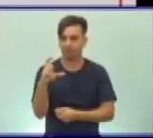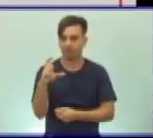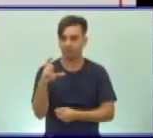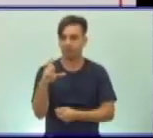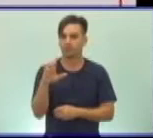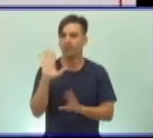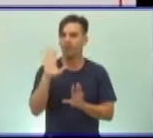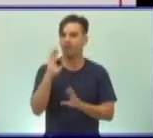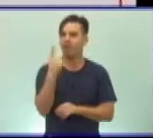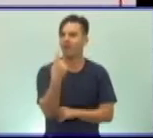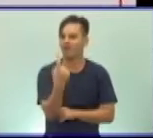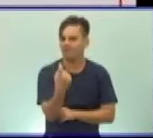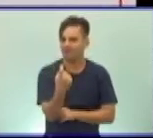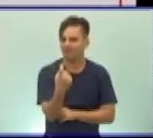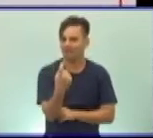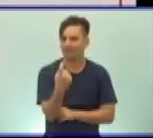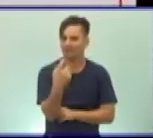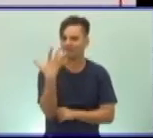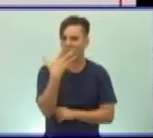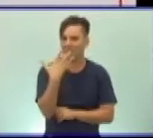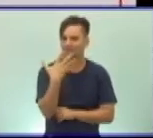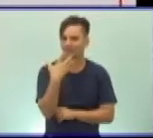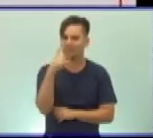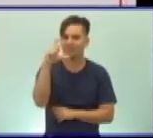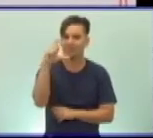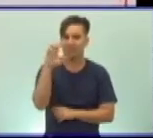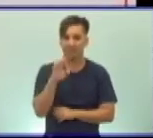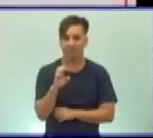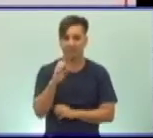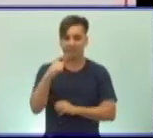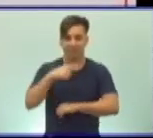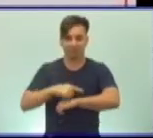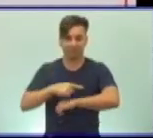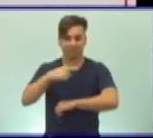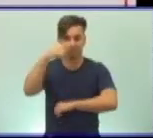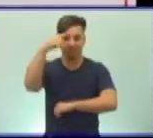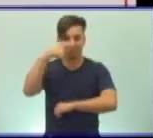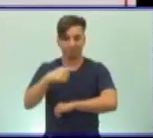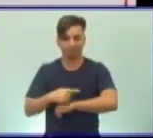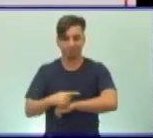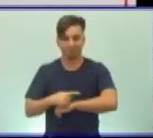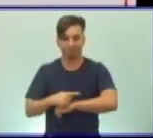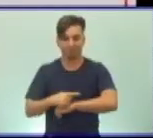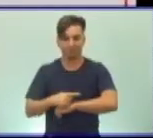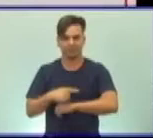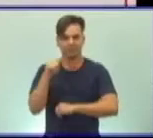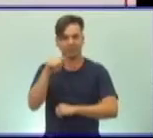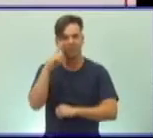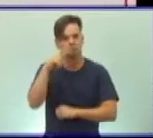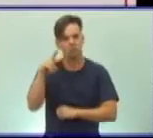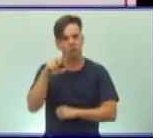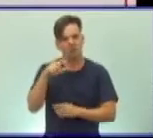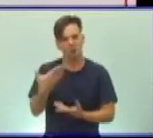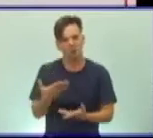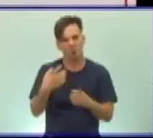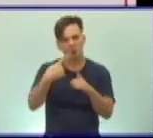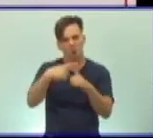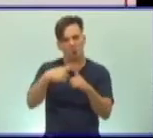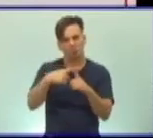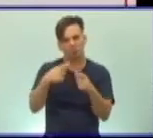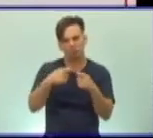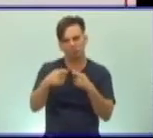Ah, la altura C. Correcto. Vamos entonces a buscar cómo calcular esa